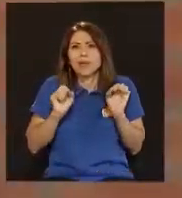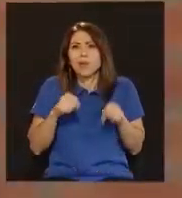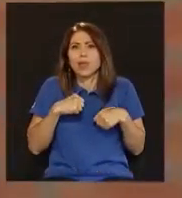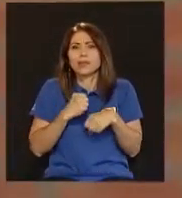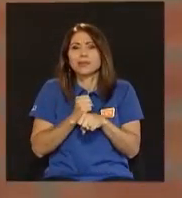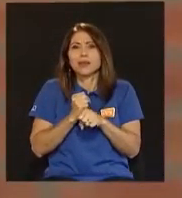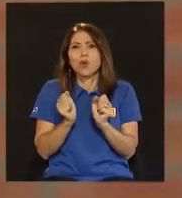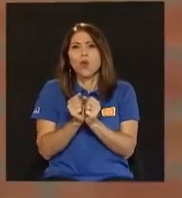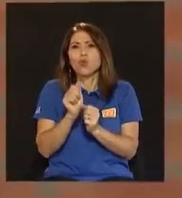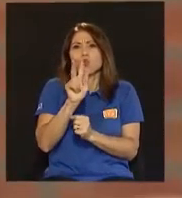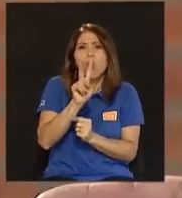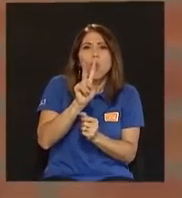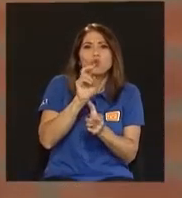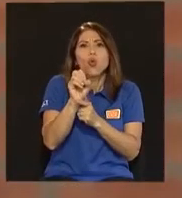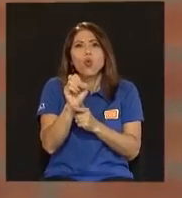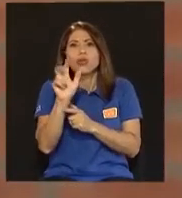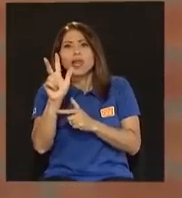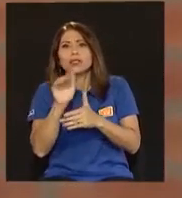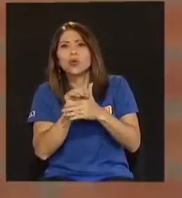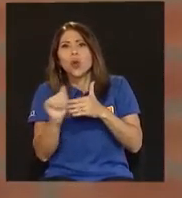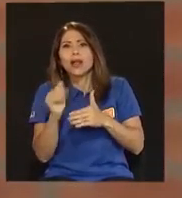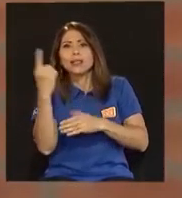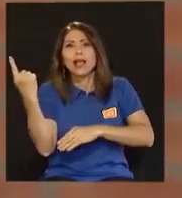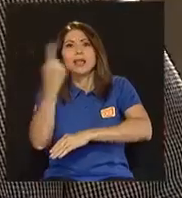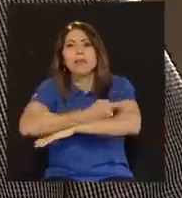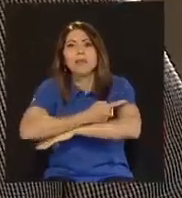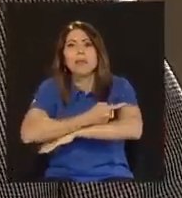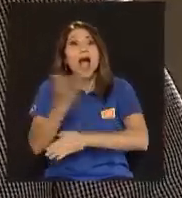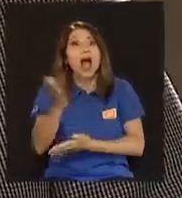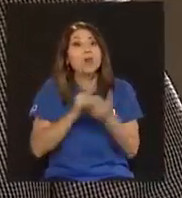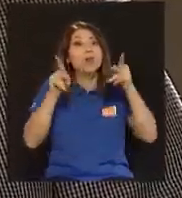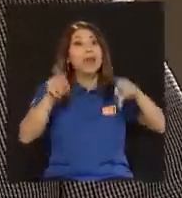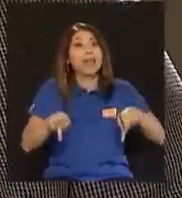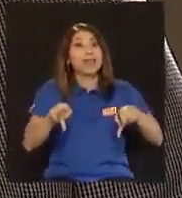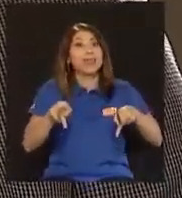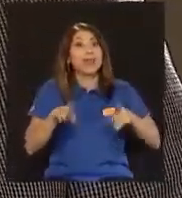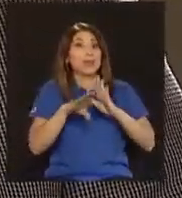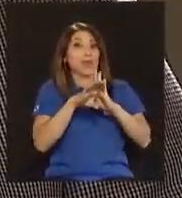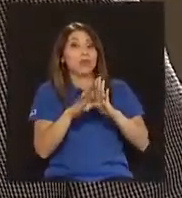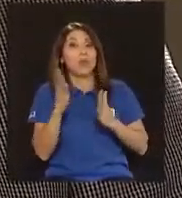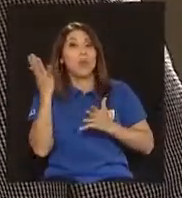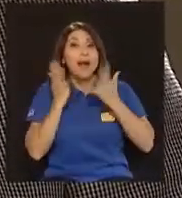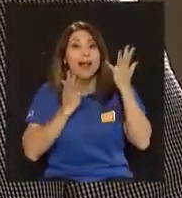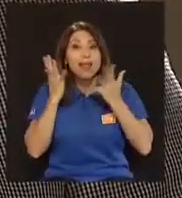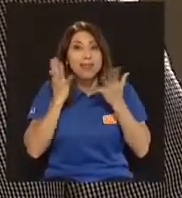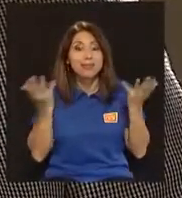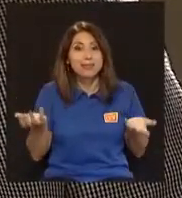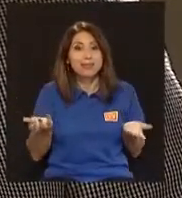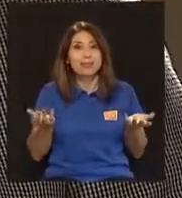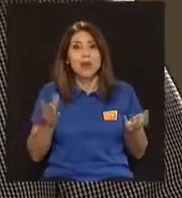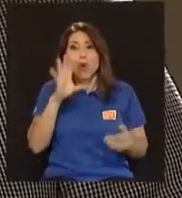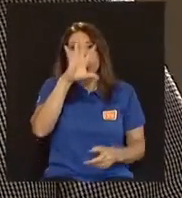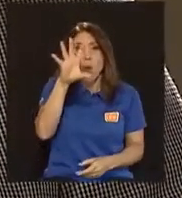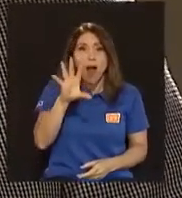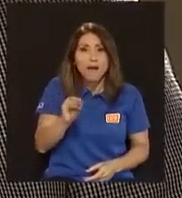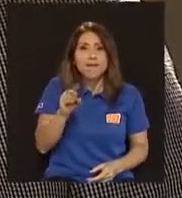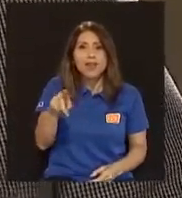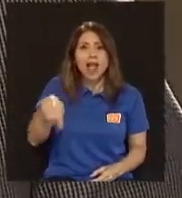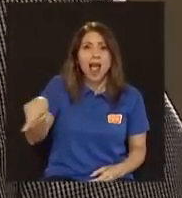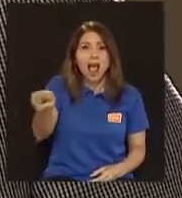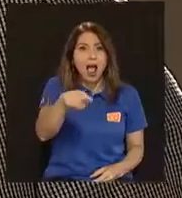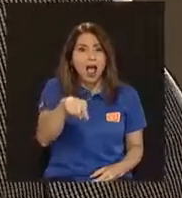Bueno, hay gente, acabas de mencionar un ejemplo, Bangladesh, en África en general, hay varios países en donde es muy frecuente